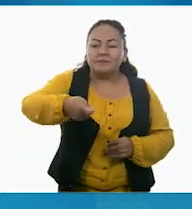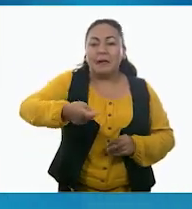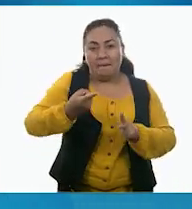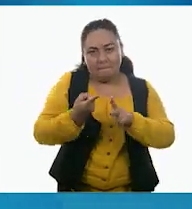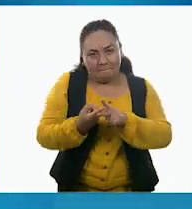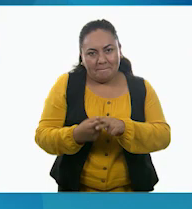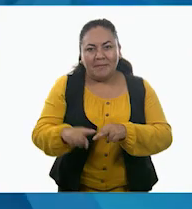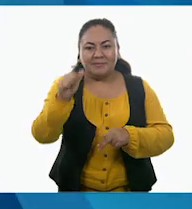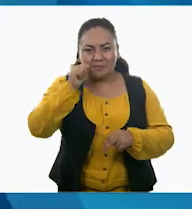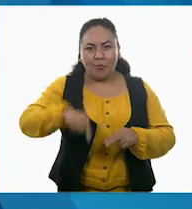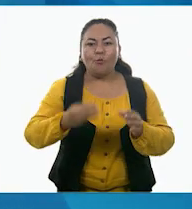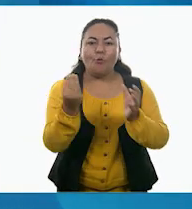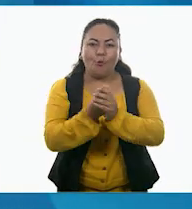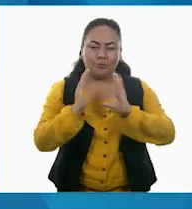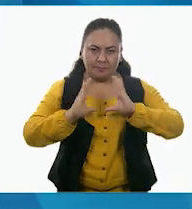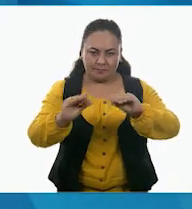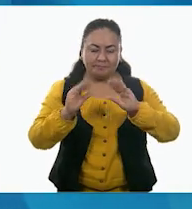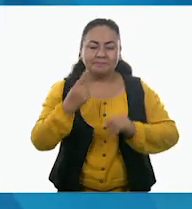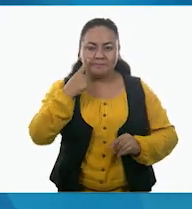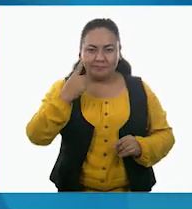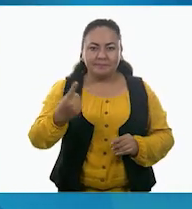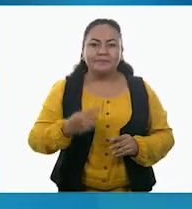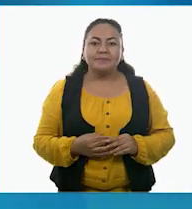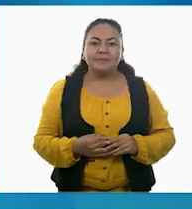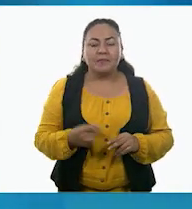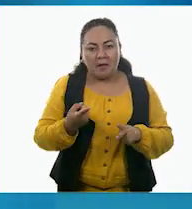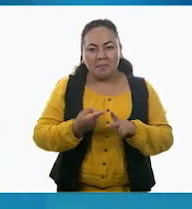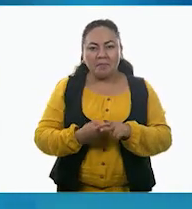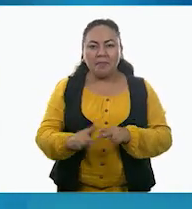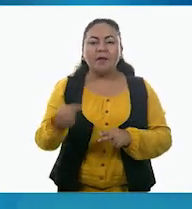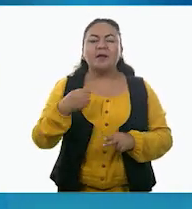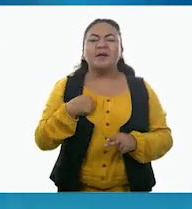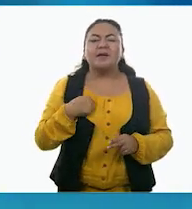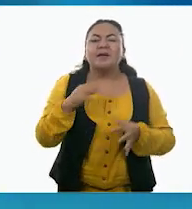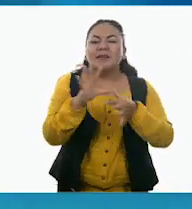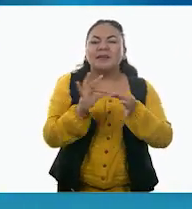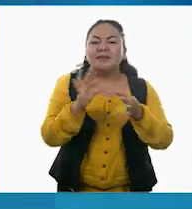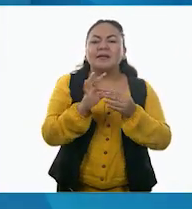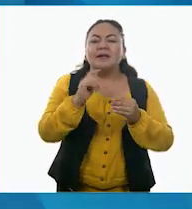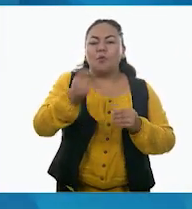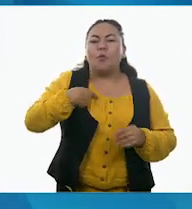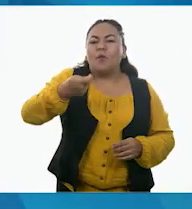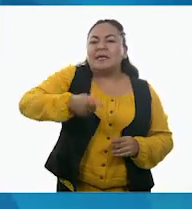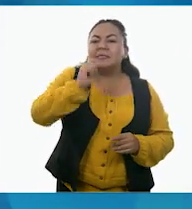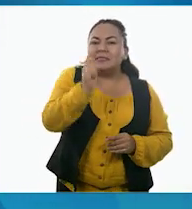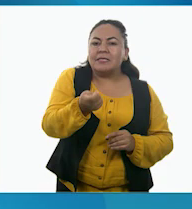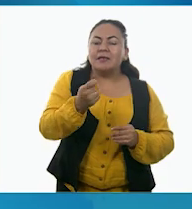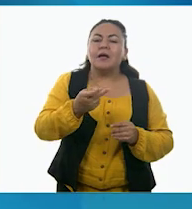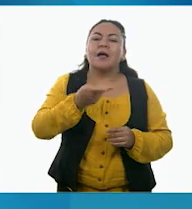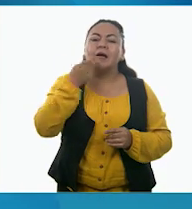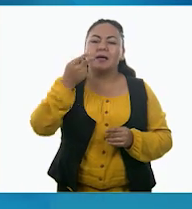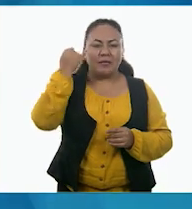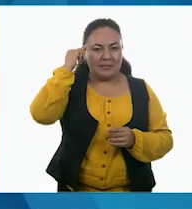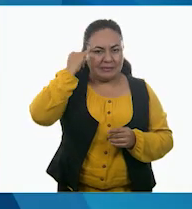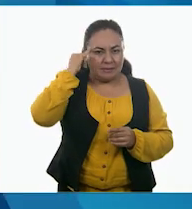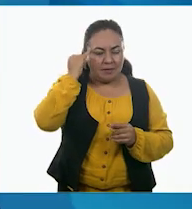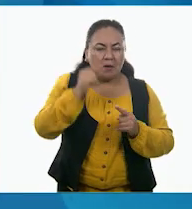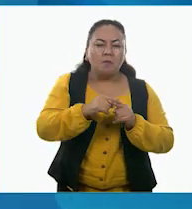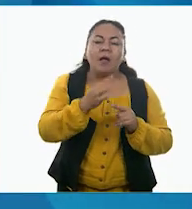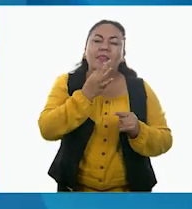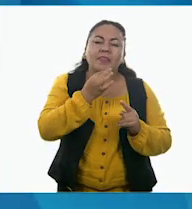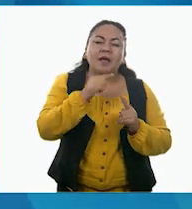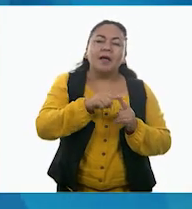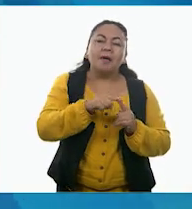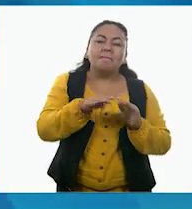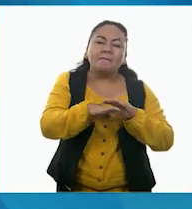iniciar este curso. Bien, comenzaré describiendo cada saludo. Comenzaremos con el más básico, que